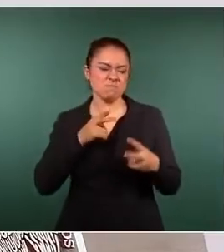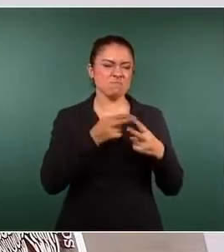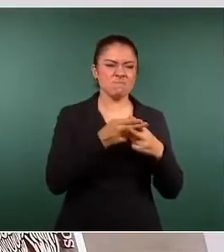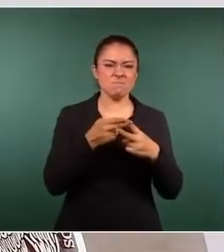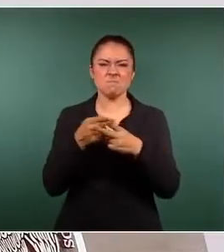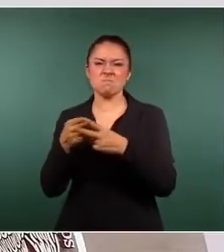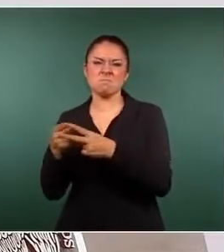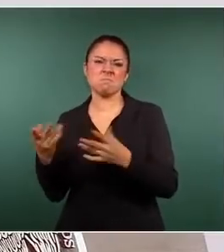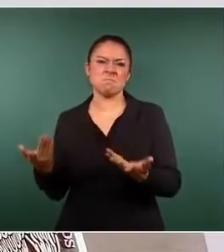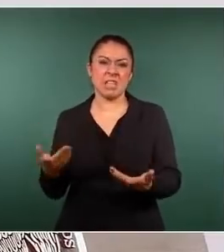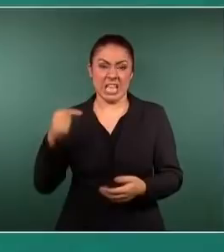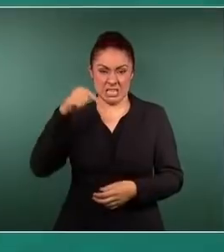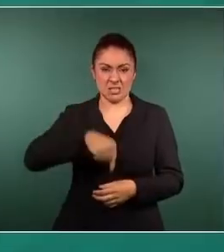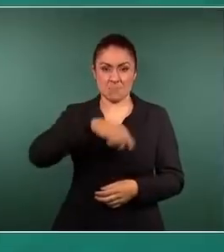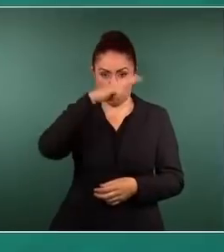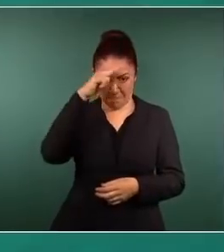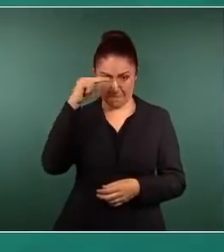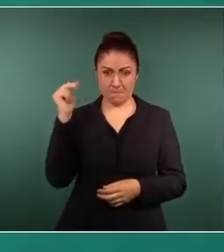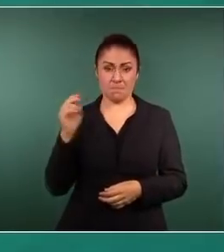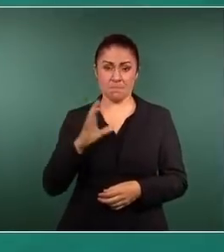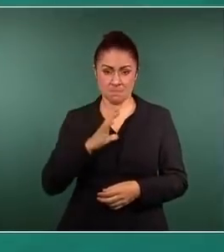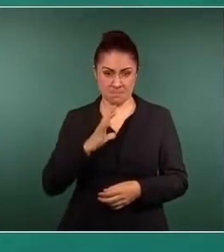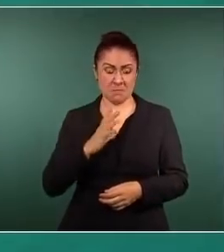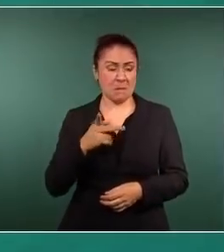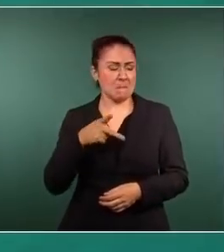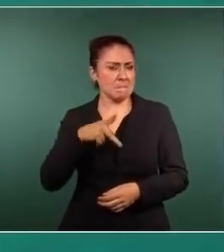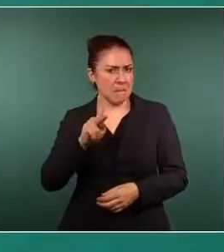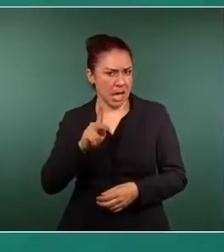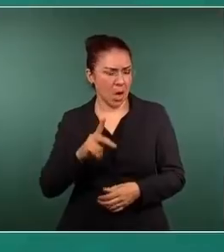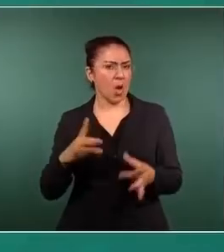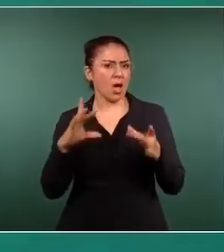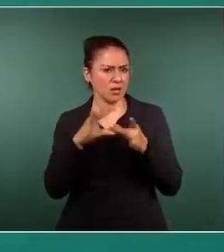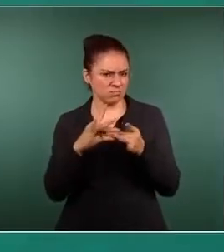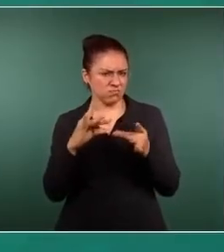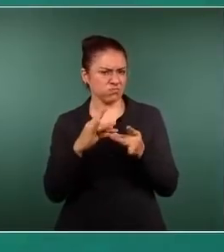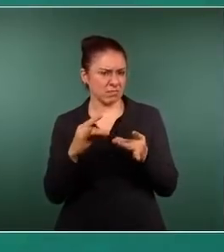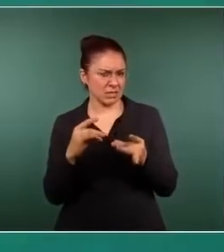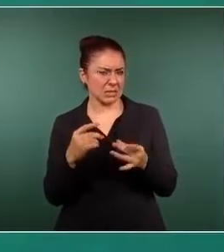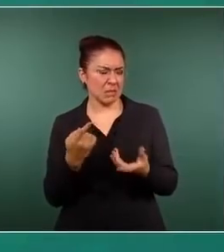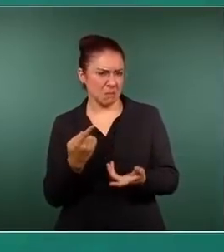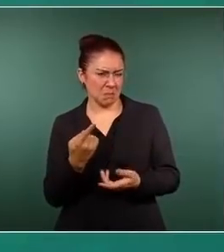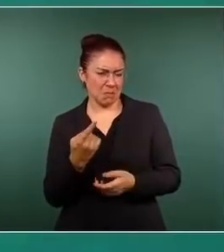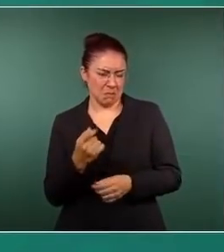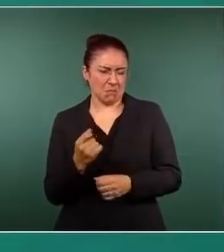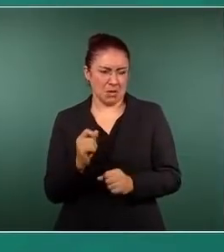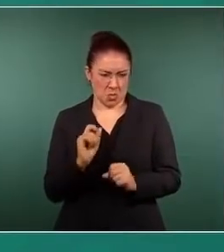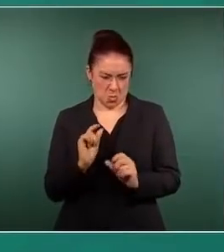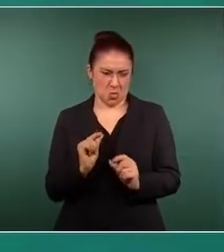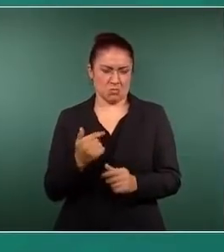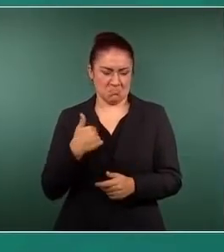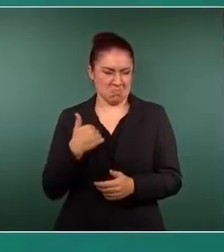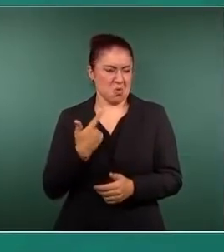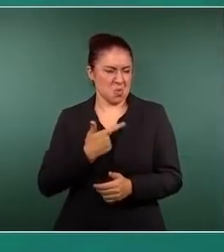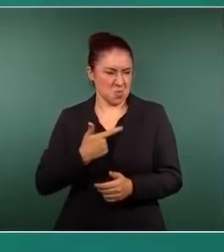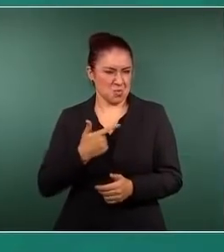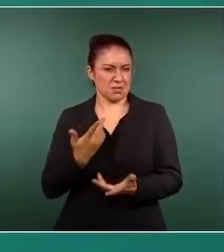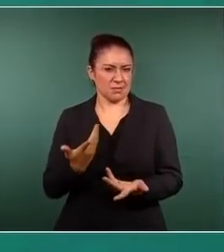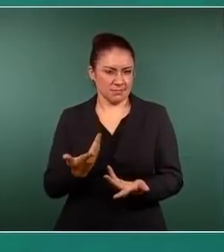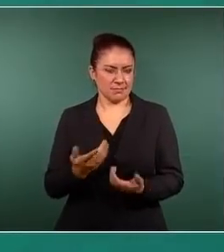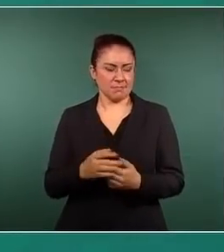cometidos en nayarit pero daba un dato me gustaría que